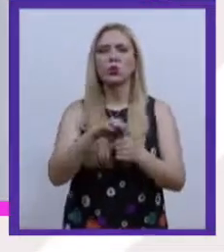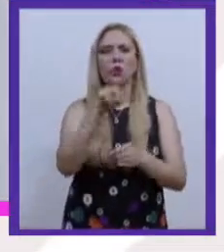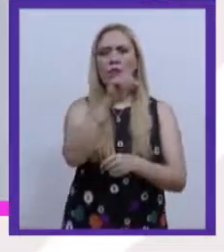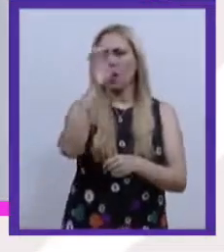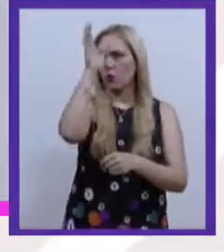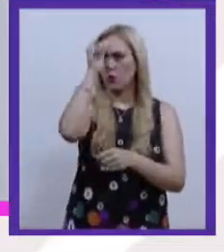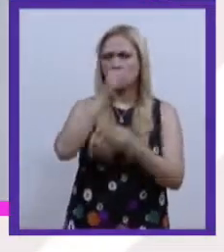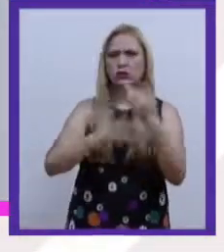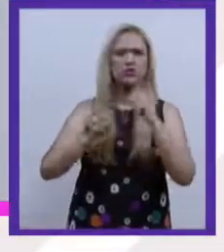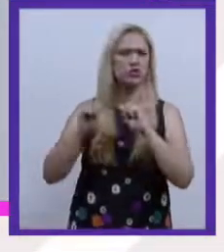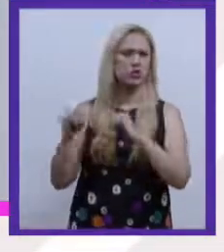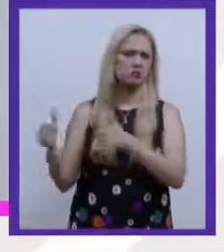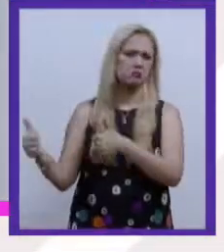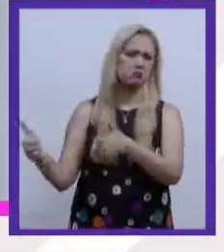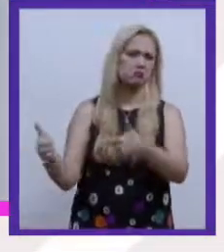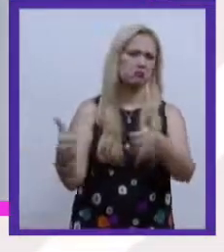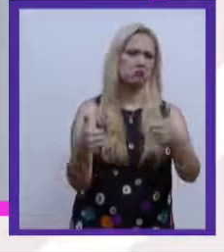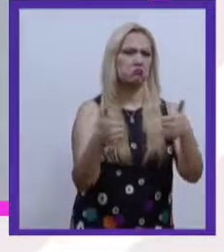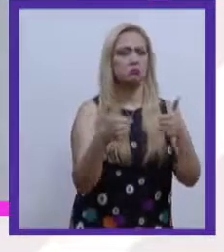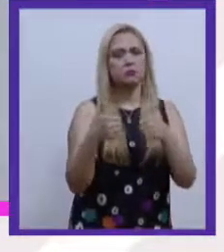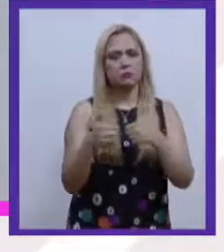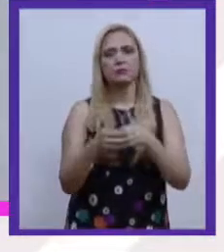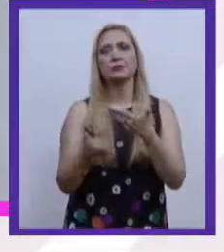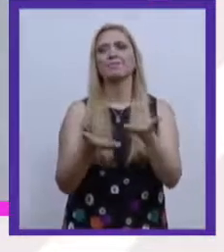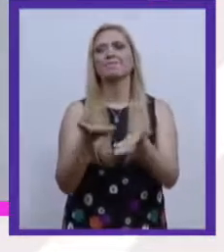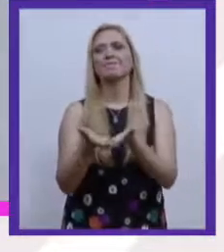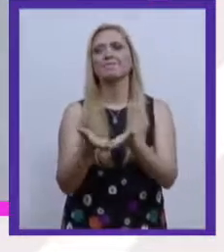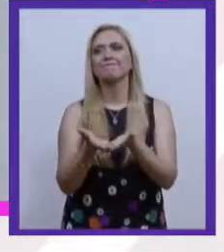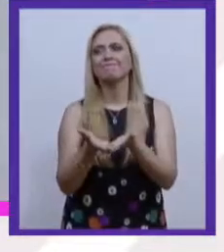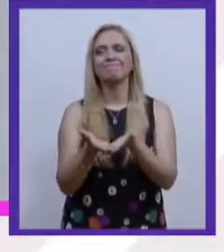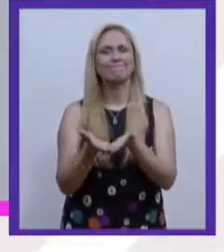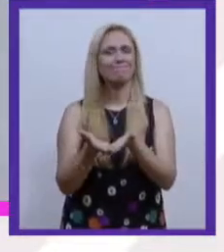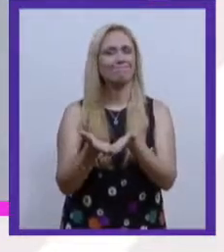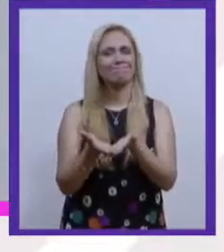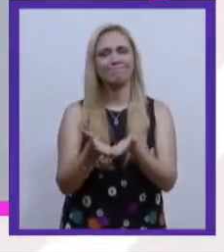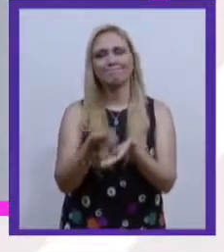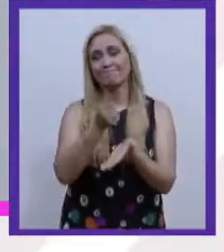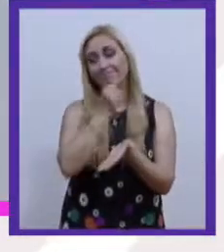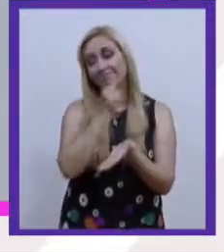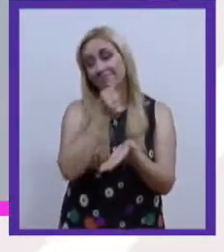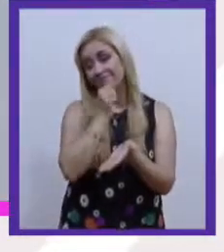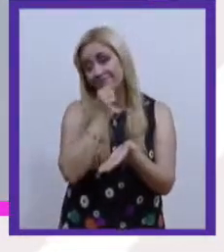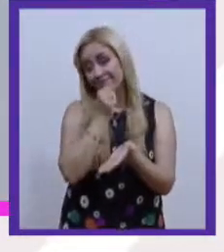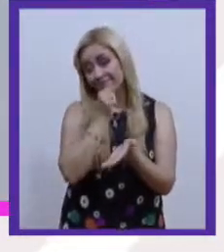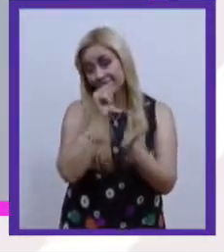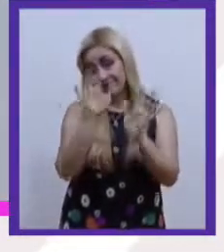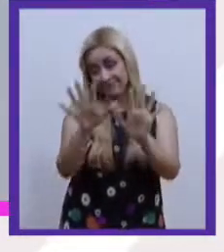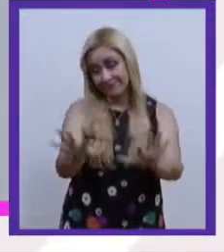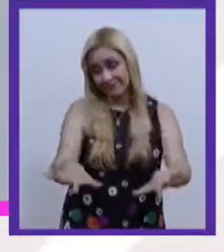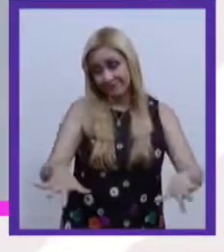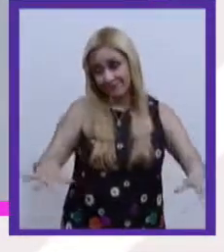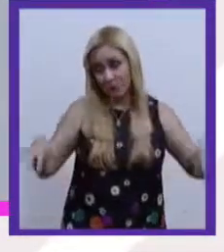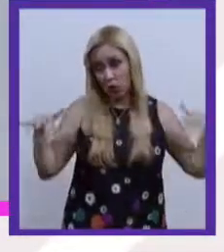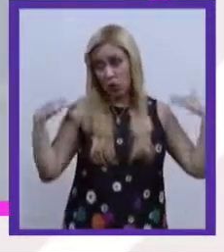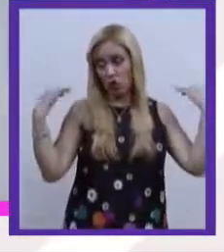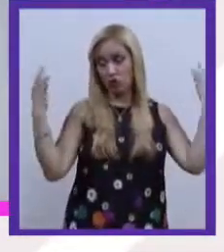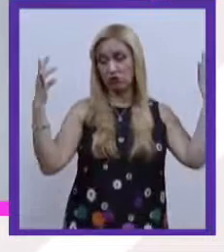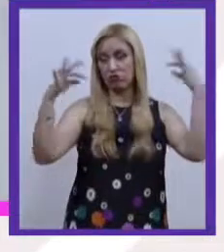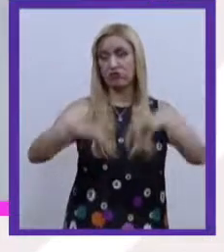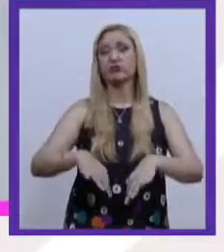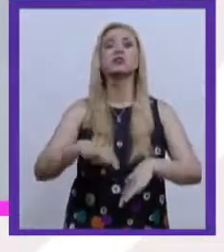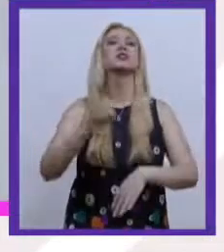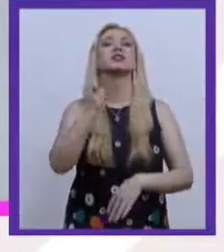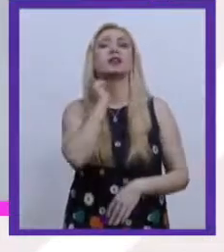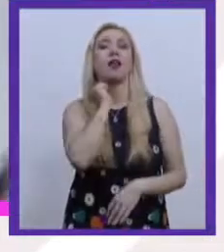unánime, digamos, la propuesta, pero no se ha puesto en el orden del día del Pleno del Senado,